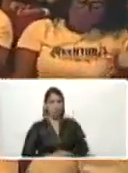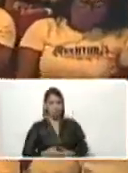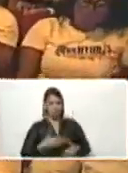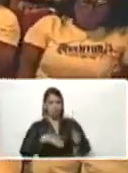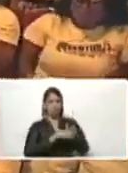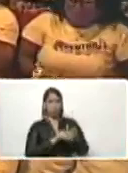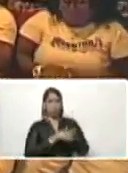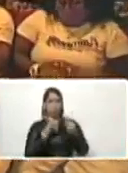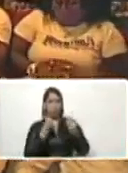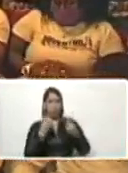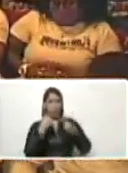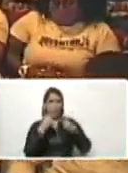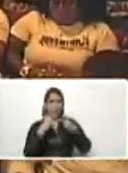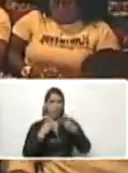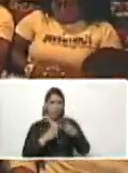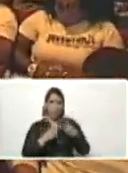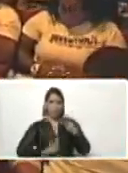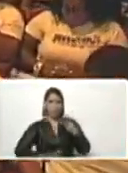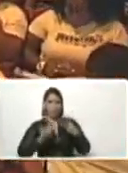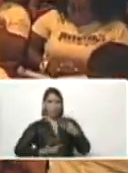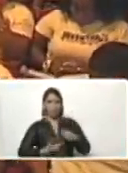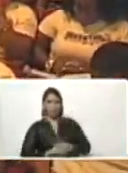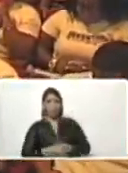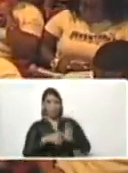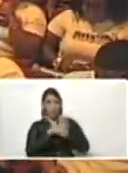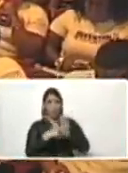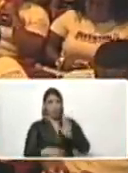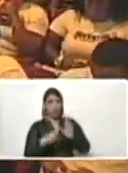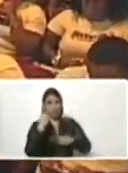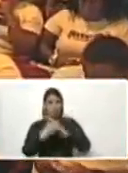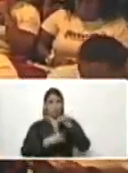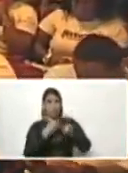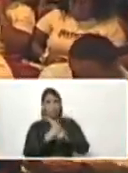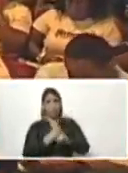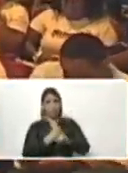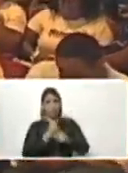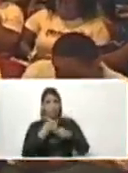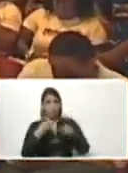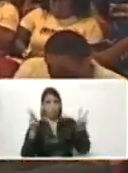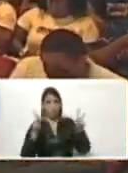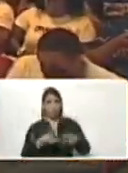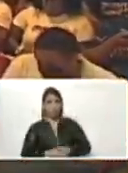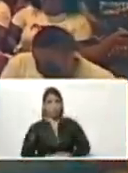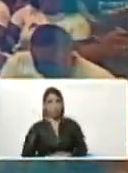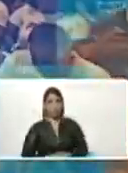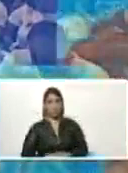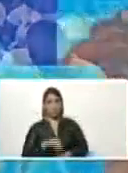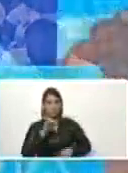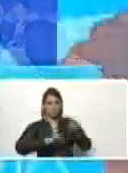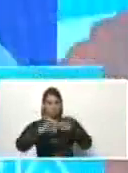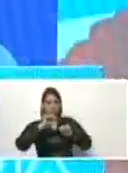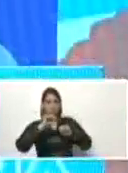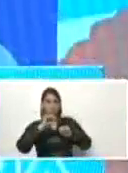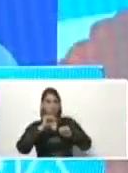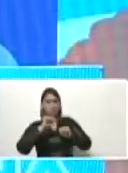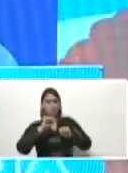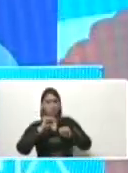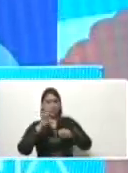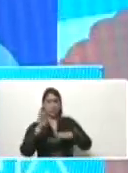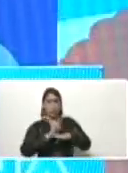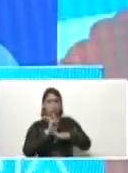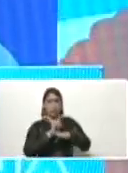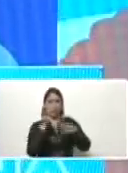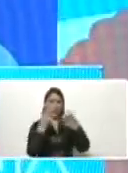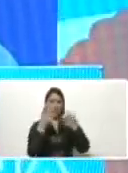ratificados como principios fundamentales del derecho internacional público. Rechazamos el uso de la